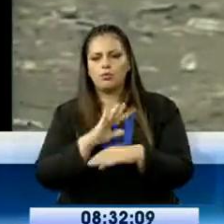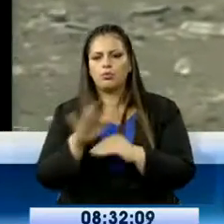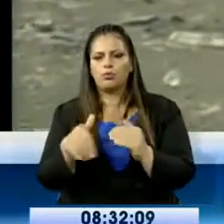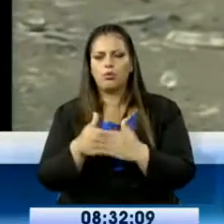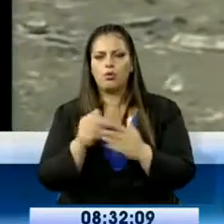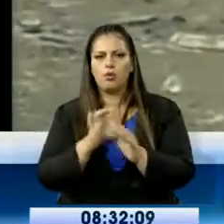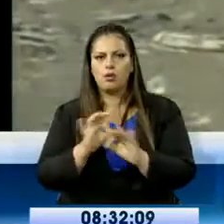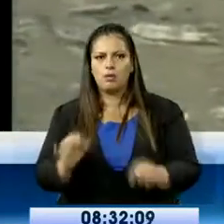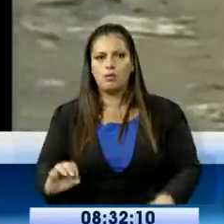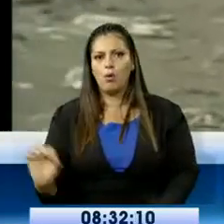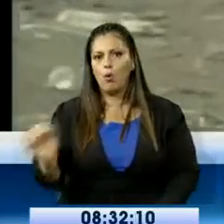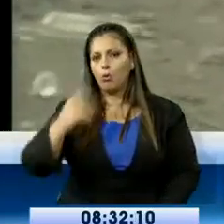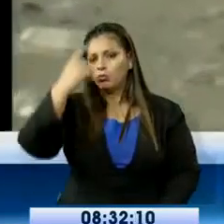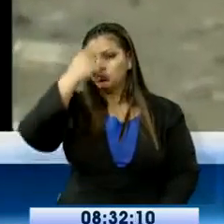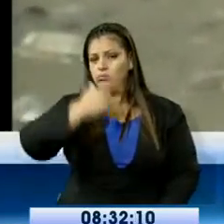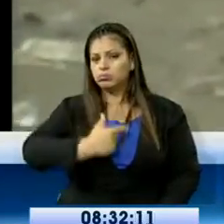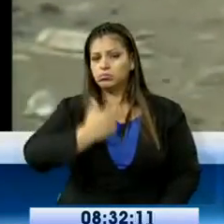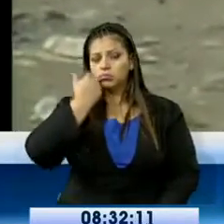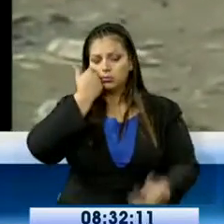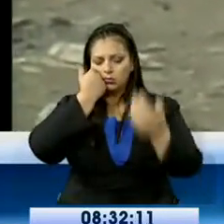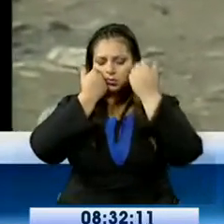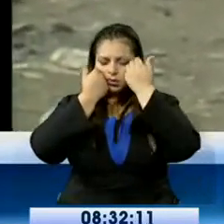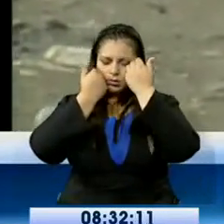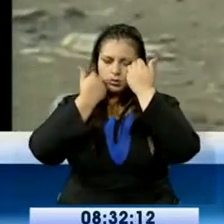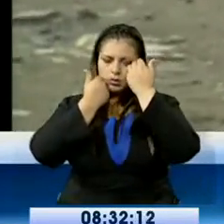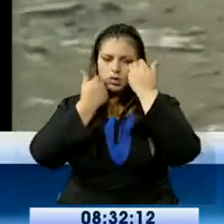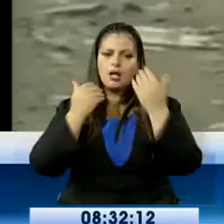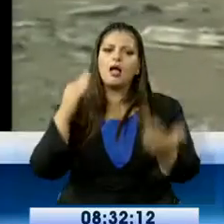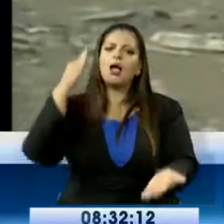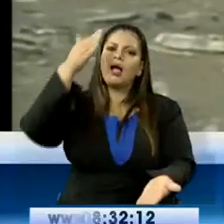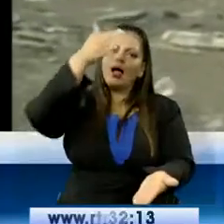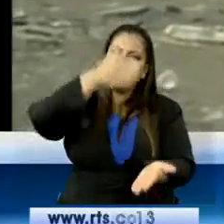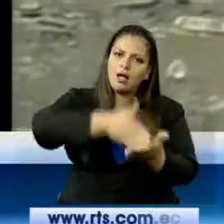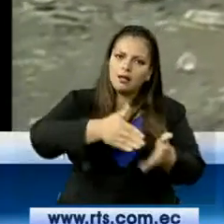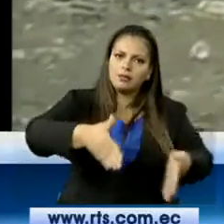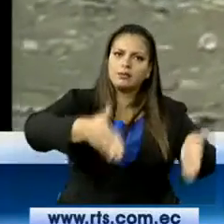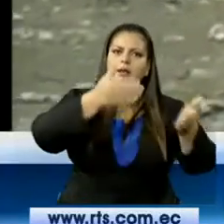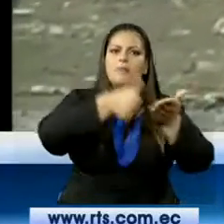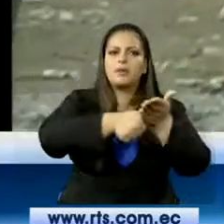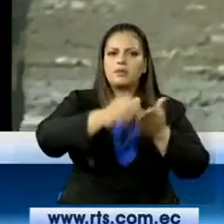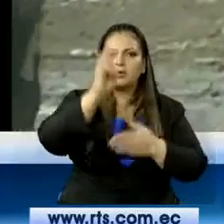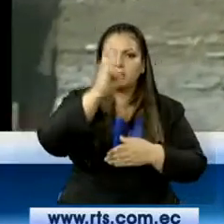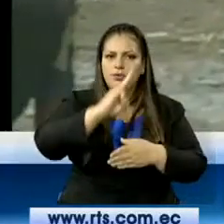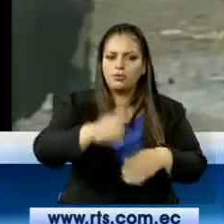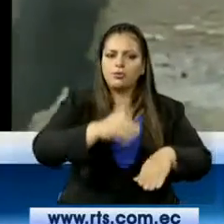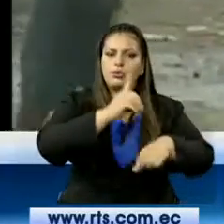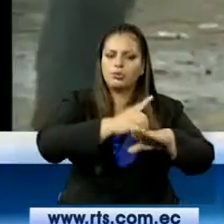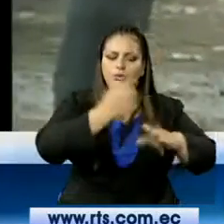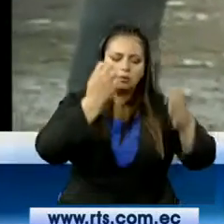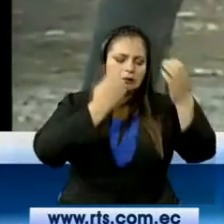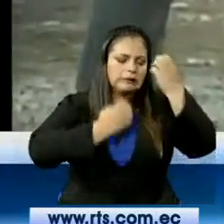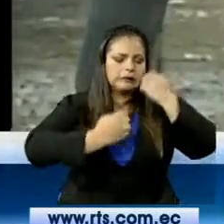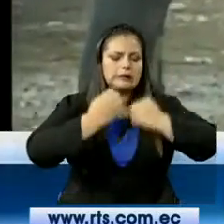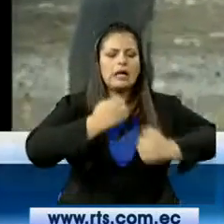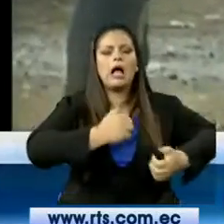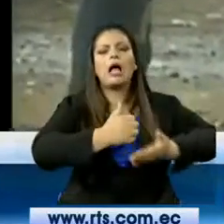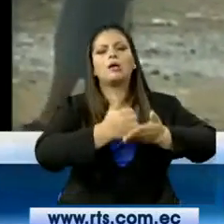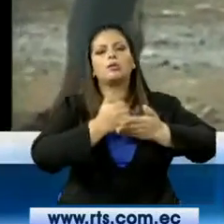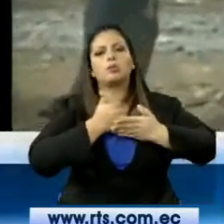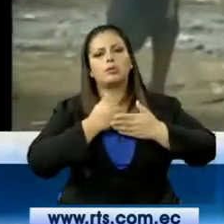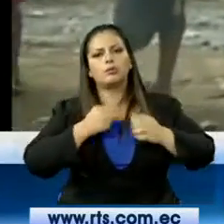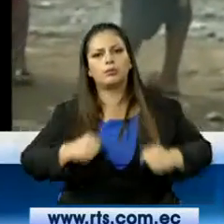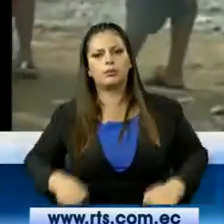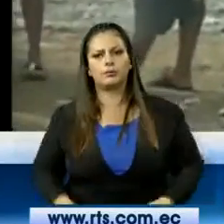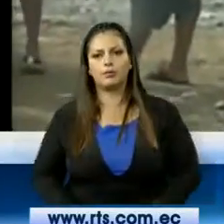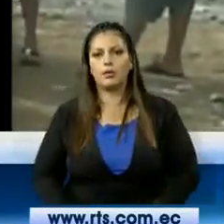su sector por lo menos un paracetamol si acaso para poder llegar hasta el centro solamente paracetamol